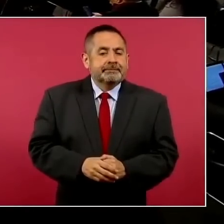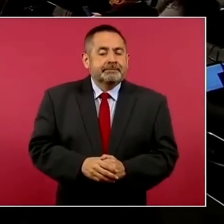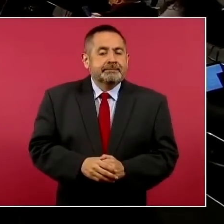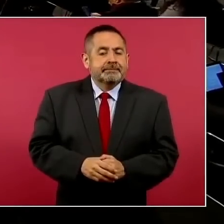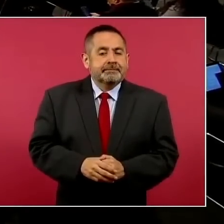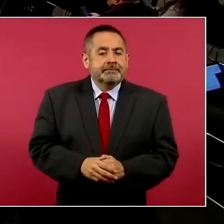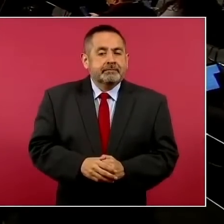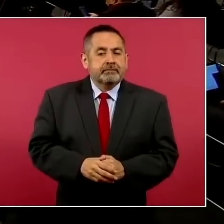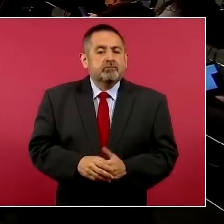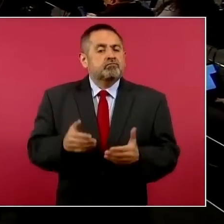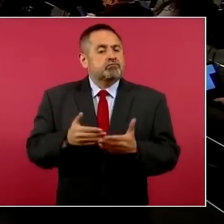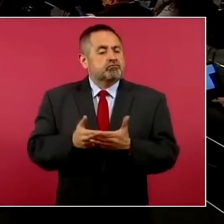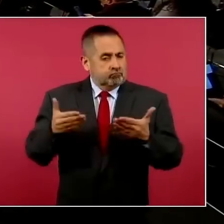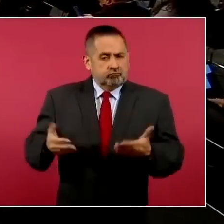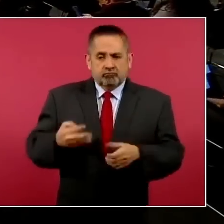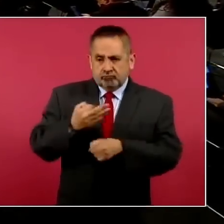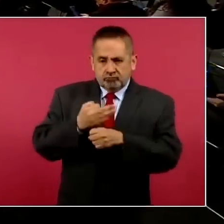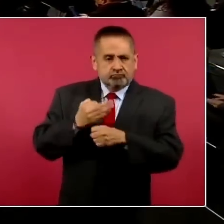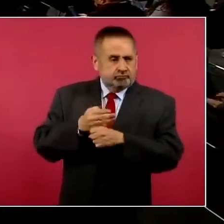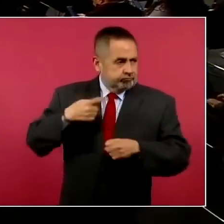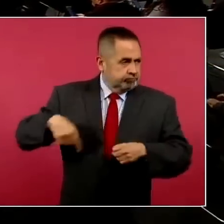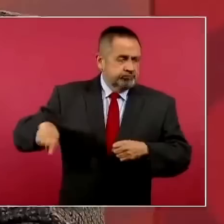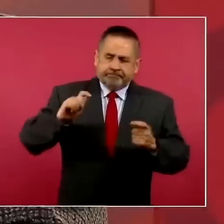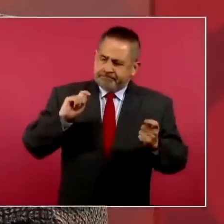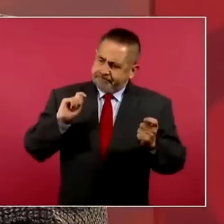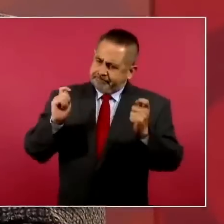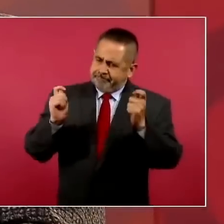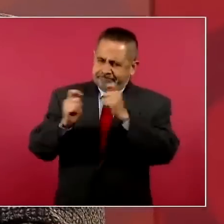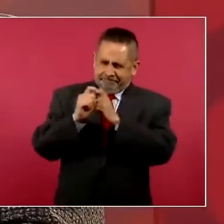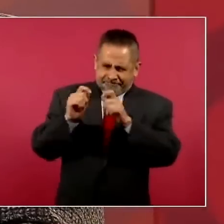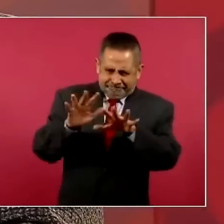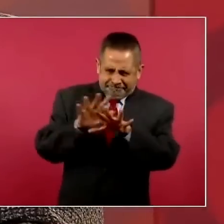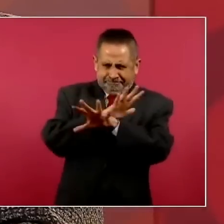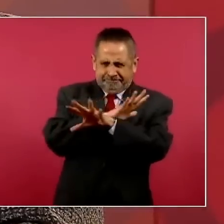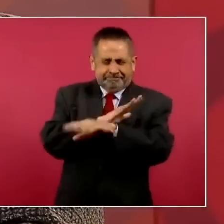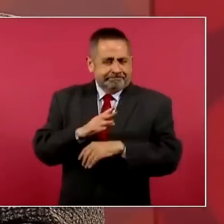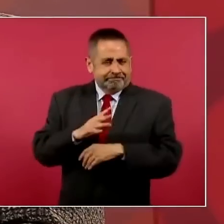que se está llevando a cabo un cambio, una transformación,